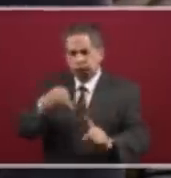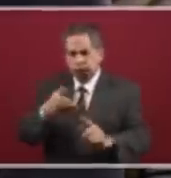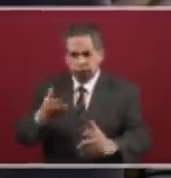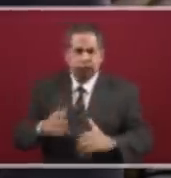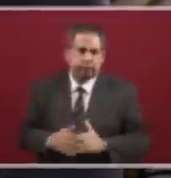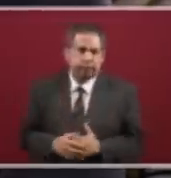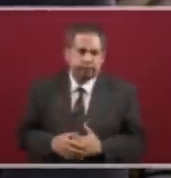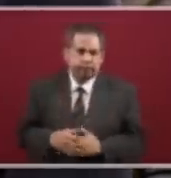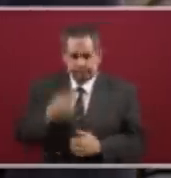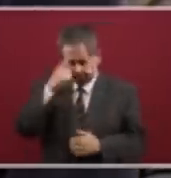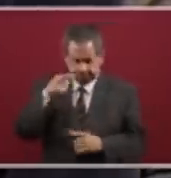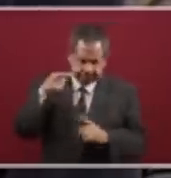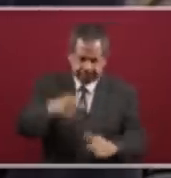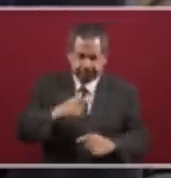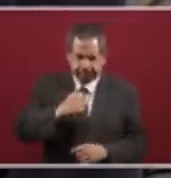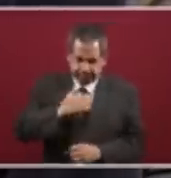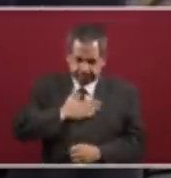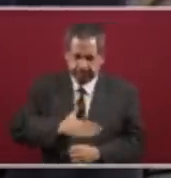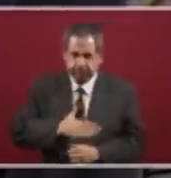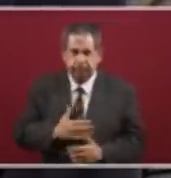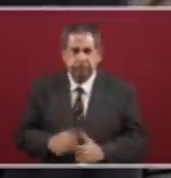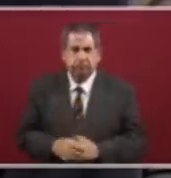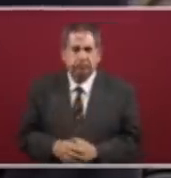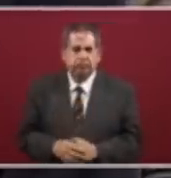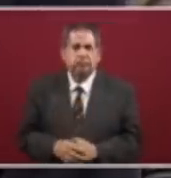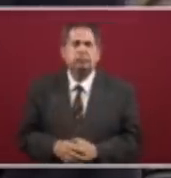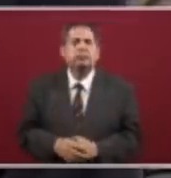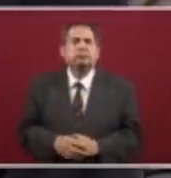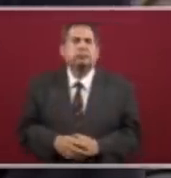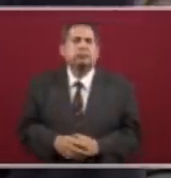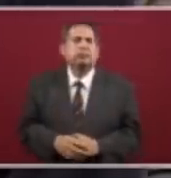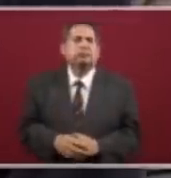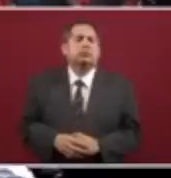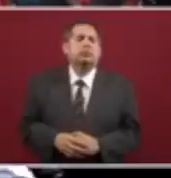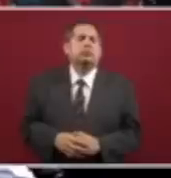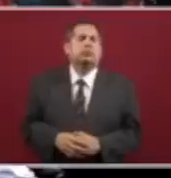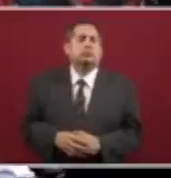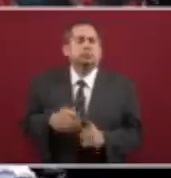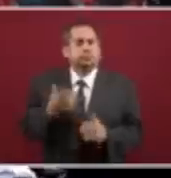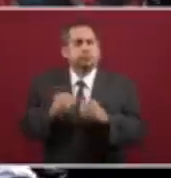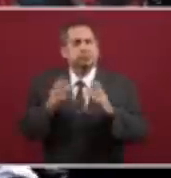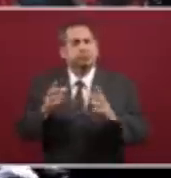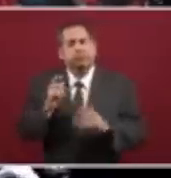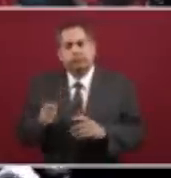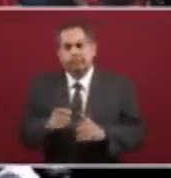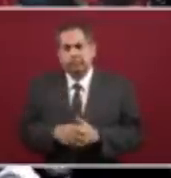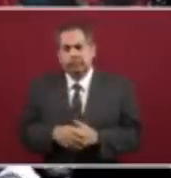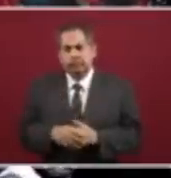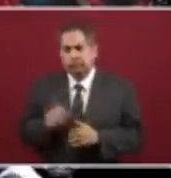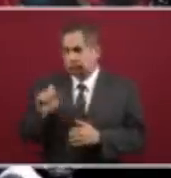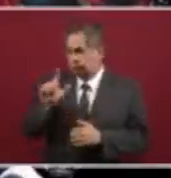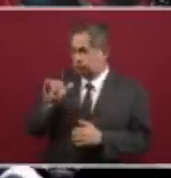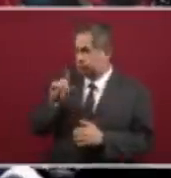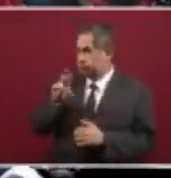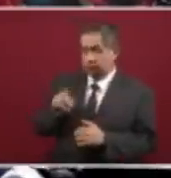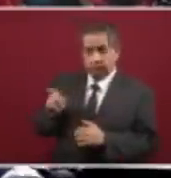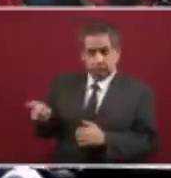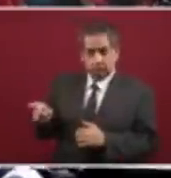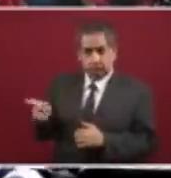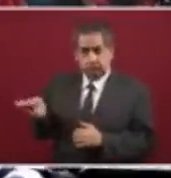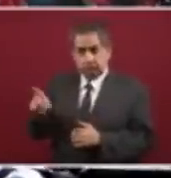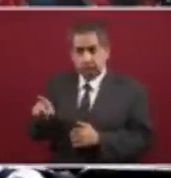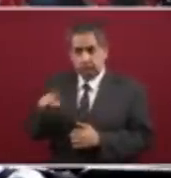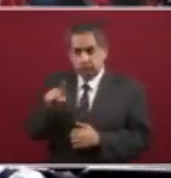por la justicia este de todas maneras alejandro y